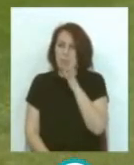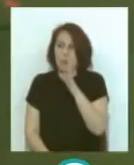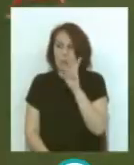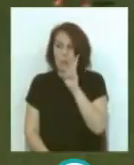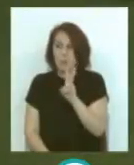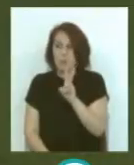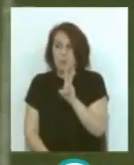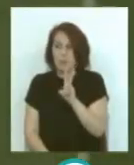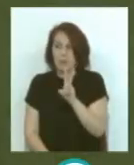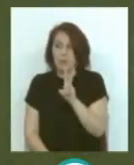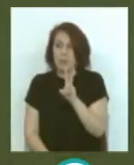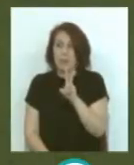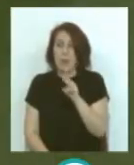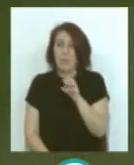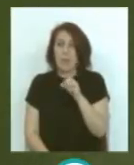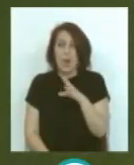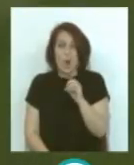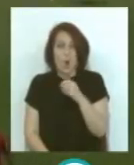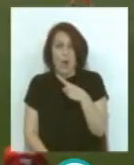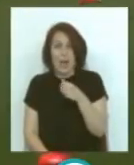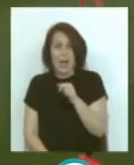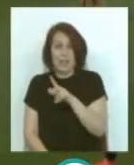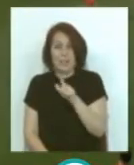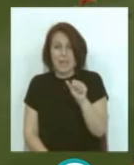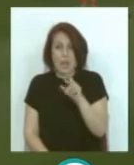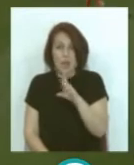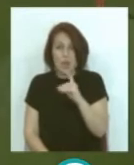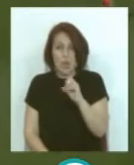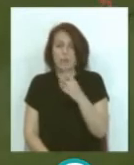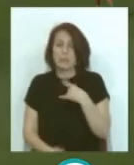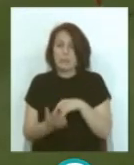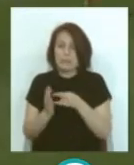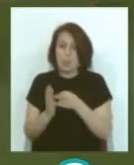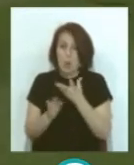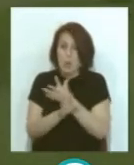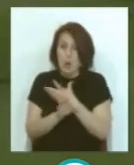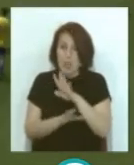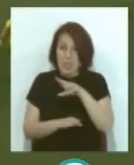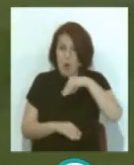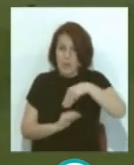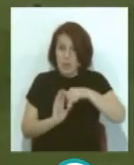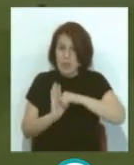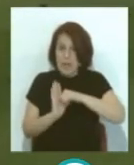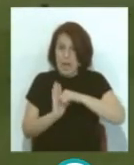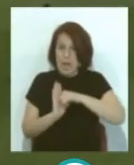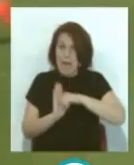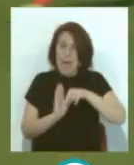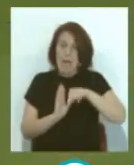vemos ahí a Paco Gallardo, el técnico, que el jugador, estábamos a escasos 5 metros de donde ocurrió la jugada,